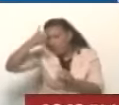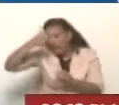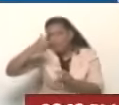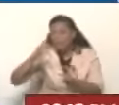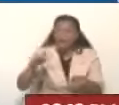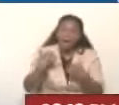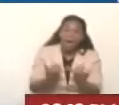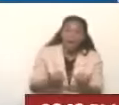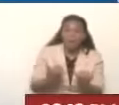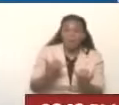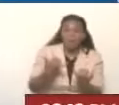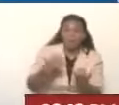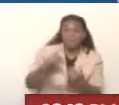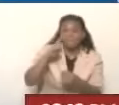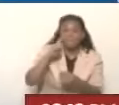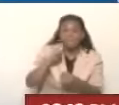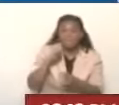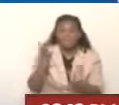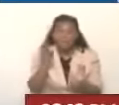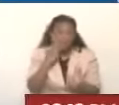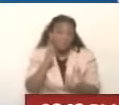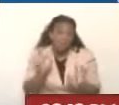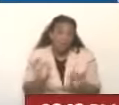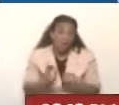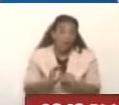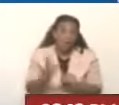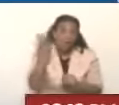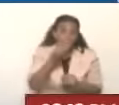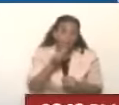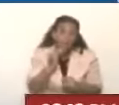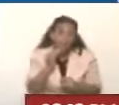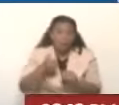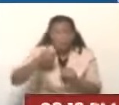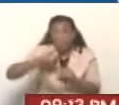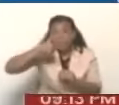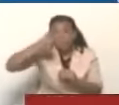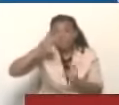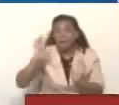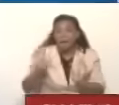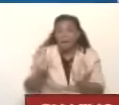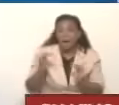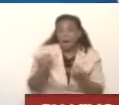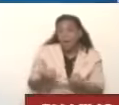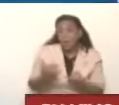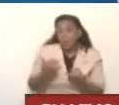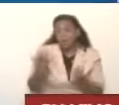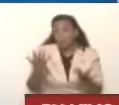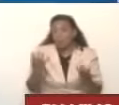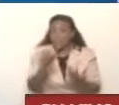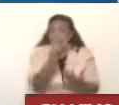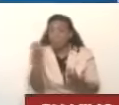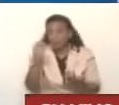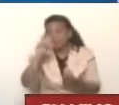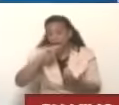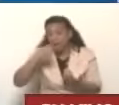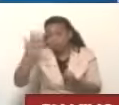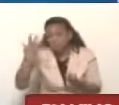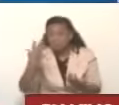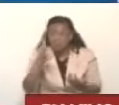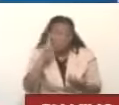madre, ¿verdad? O la mujer joven más adulta, que entonces es madre. Después la